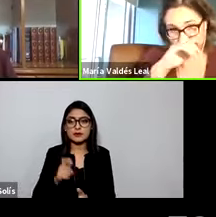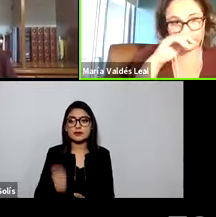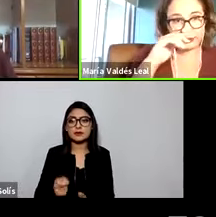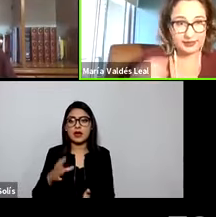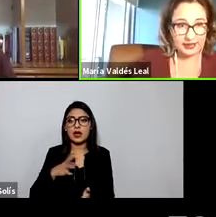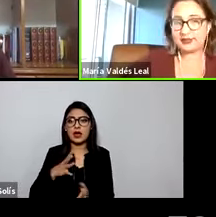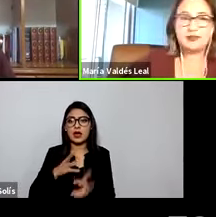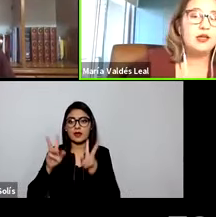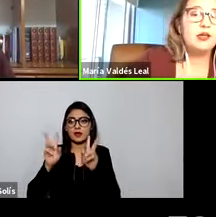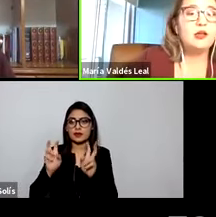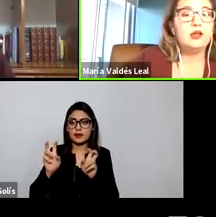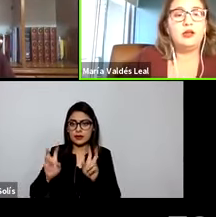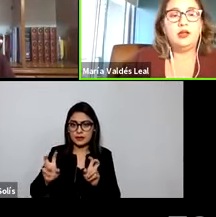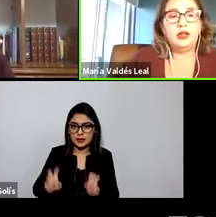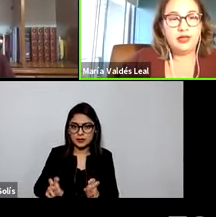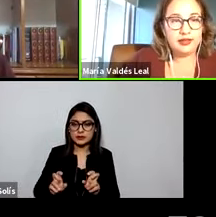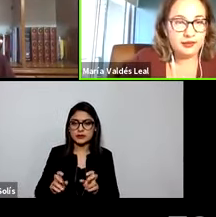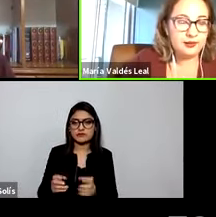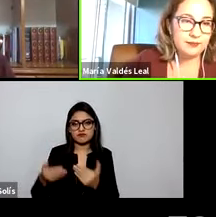muchísimos temas doctrinales.